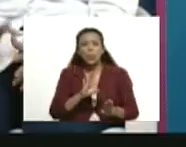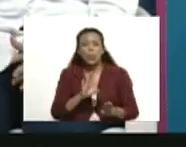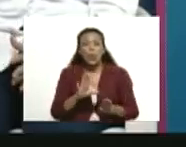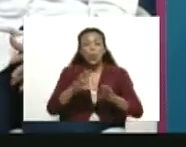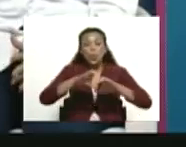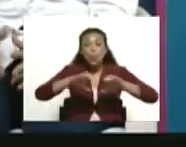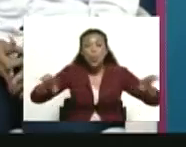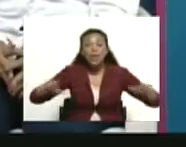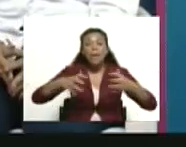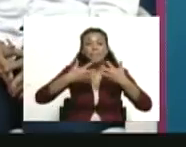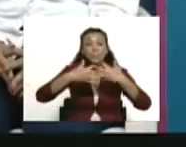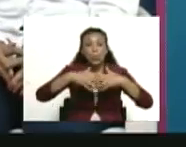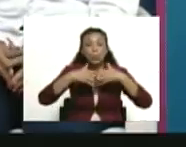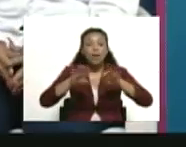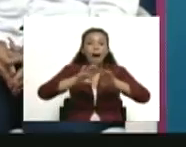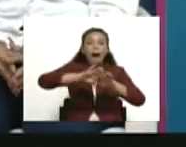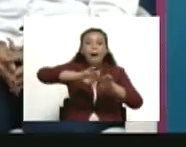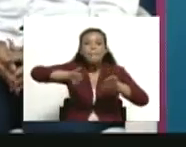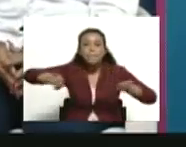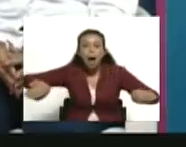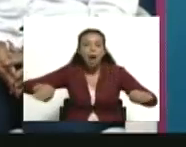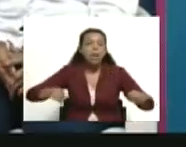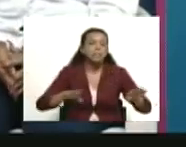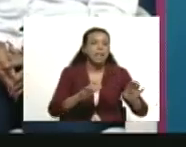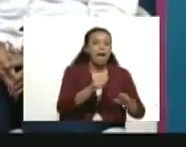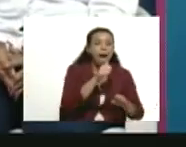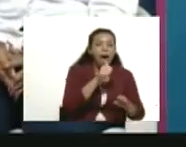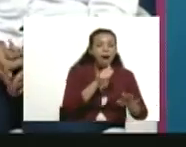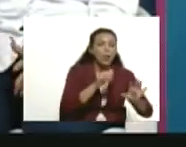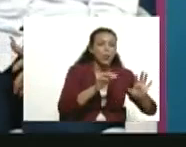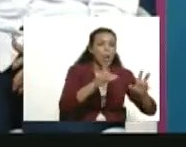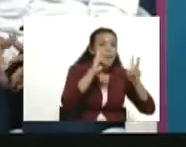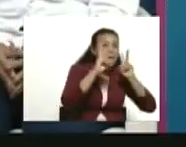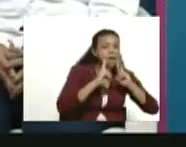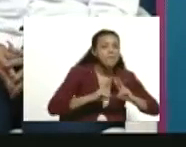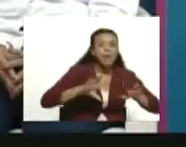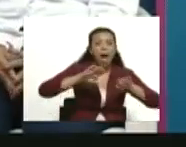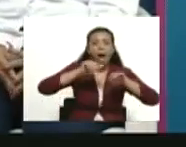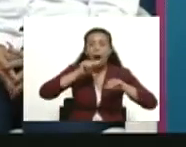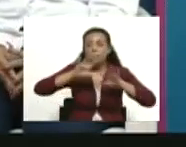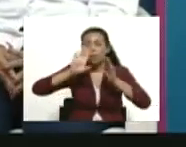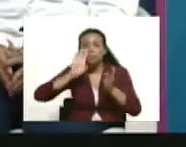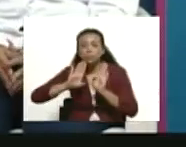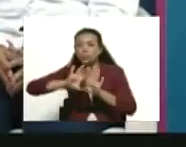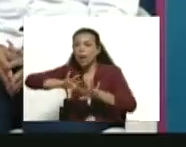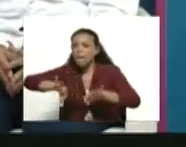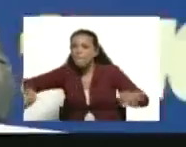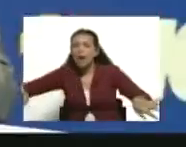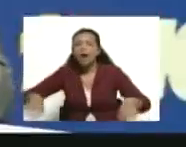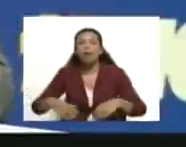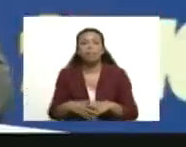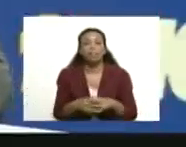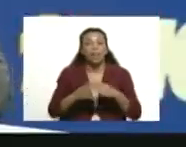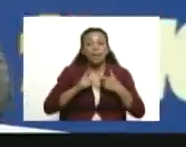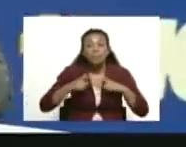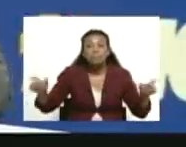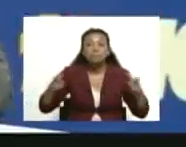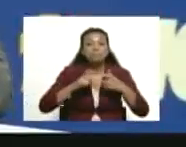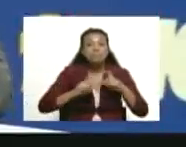Hidrolago colocó el agua potable a todos esos 8 sectores que están allí. Bueno, tenemos que multiplicar.